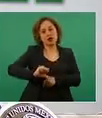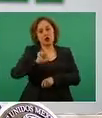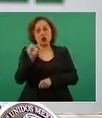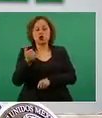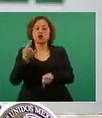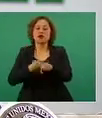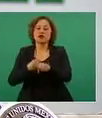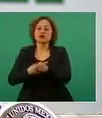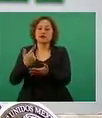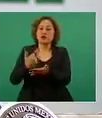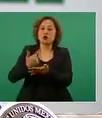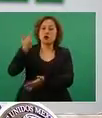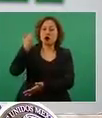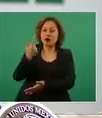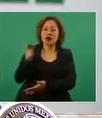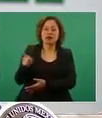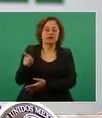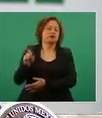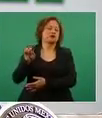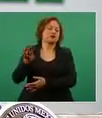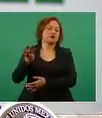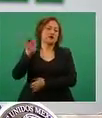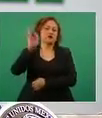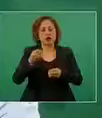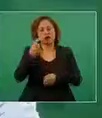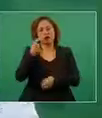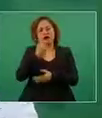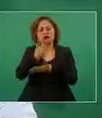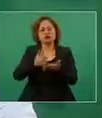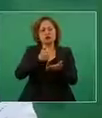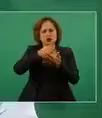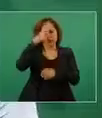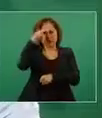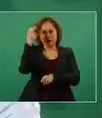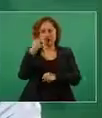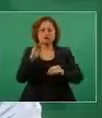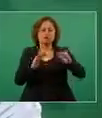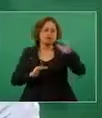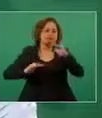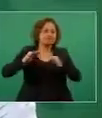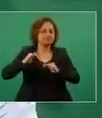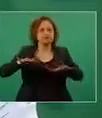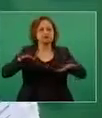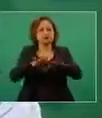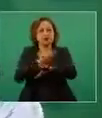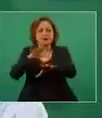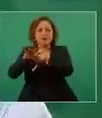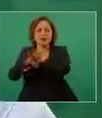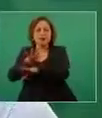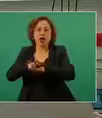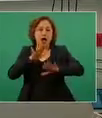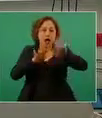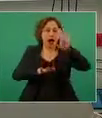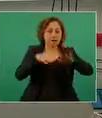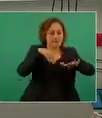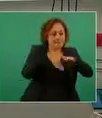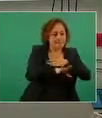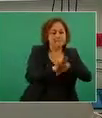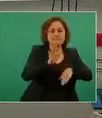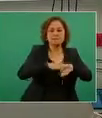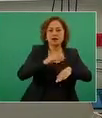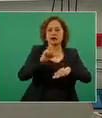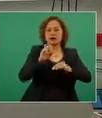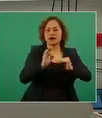19 por ciento. Las entidades federativas como Ciudad de México, Tabasco y Chihuahua tienen una ocupación superior al